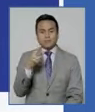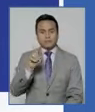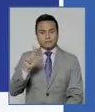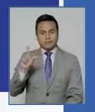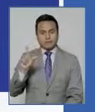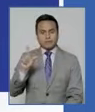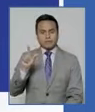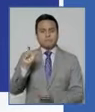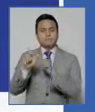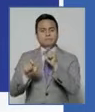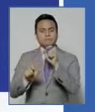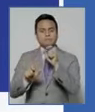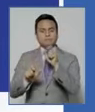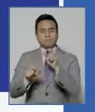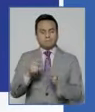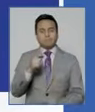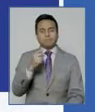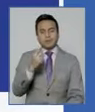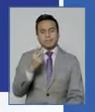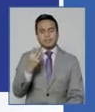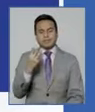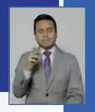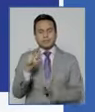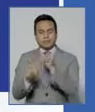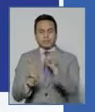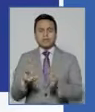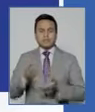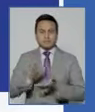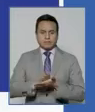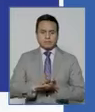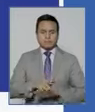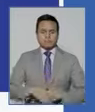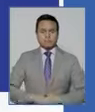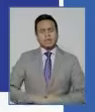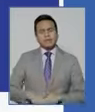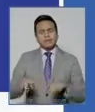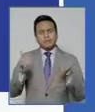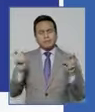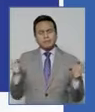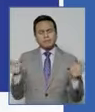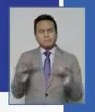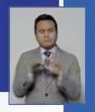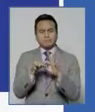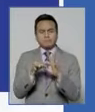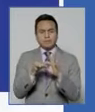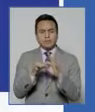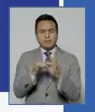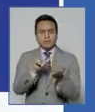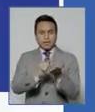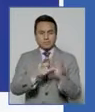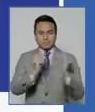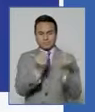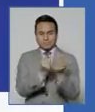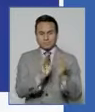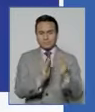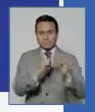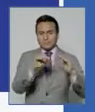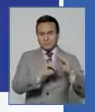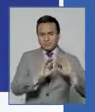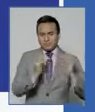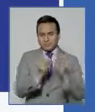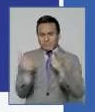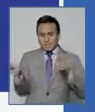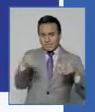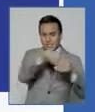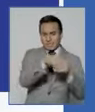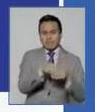3.327, 23 personas fallecidas. En relación a las residencias, ya acumulamos